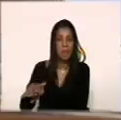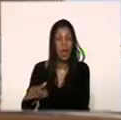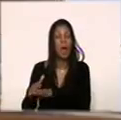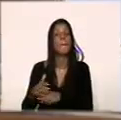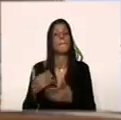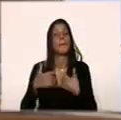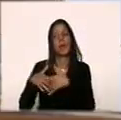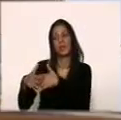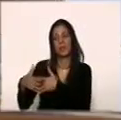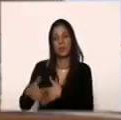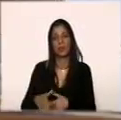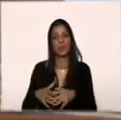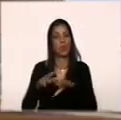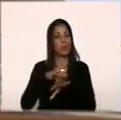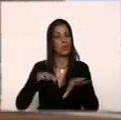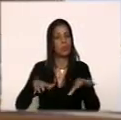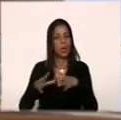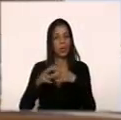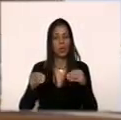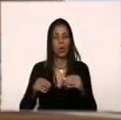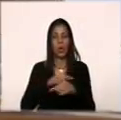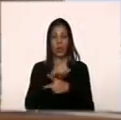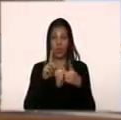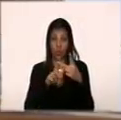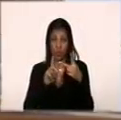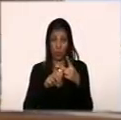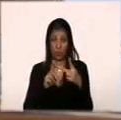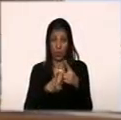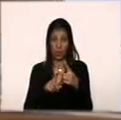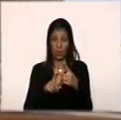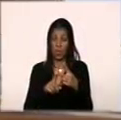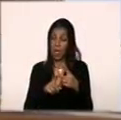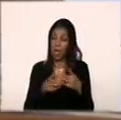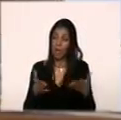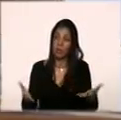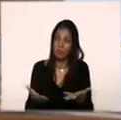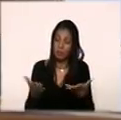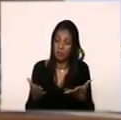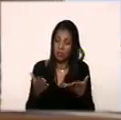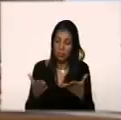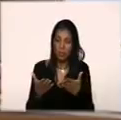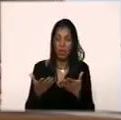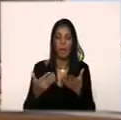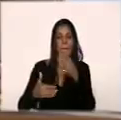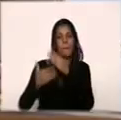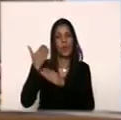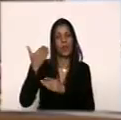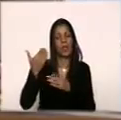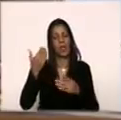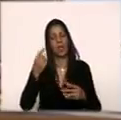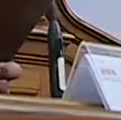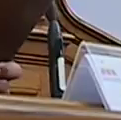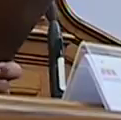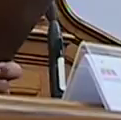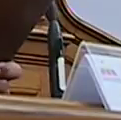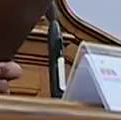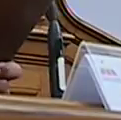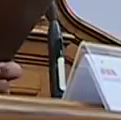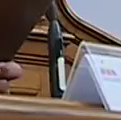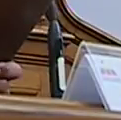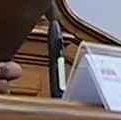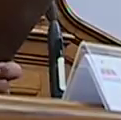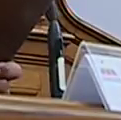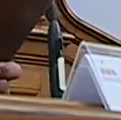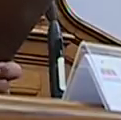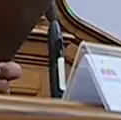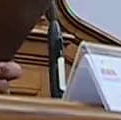procesos productivos en general. 2. Coayudar en la construcción del modelo económico socialista, del sistema de